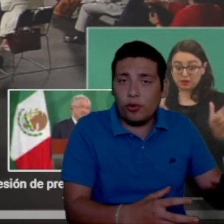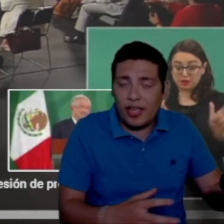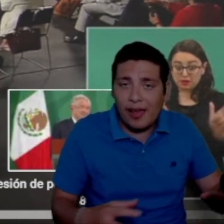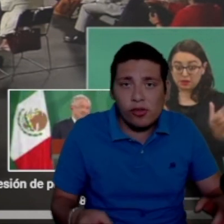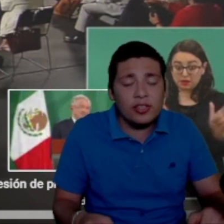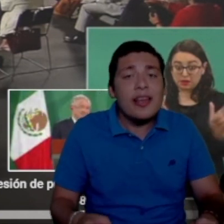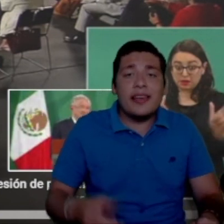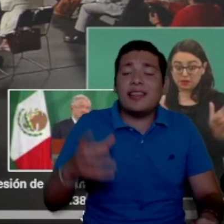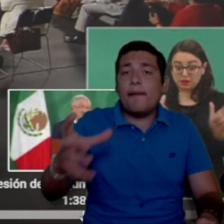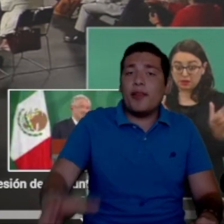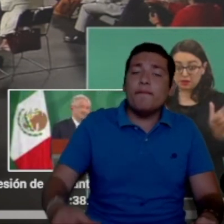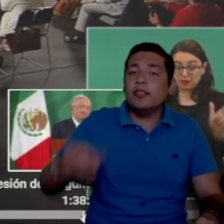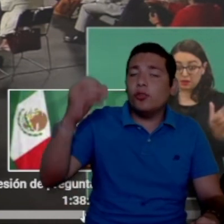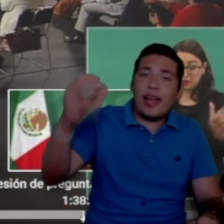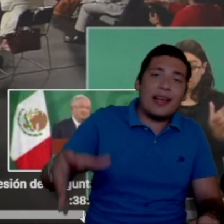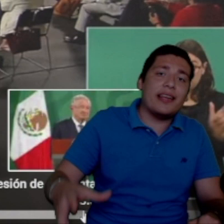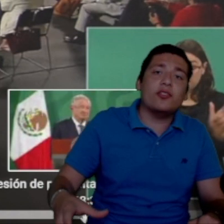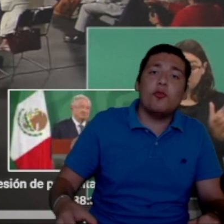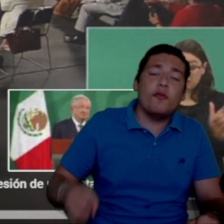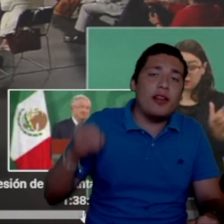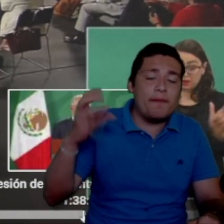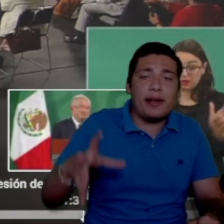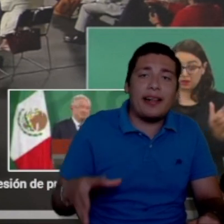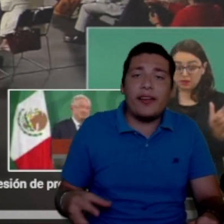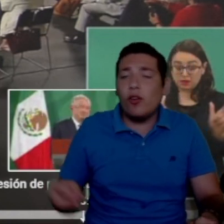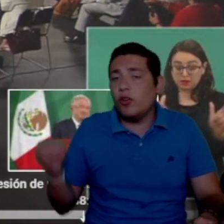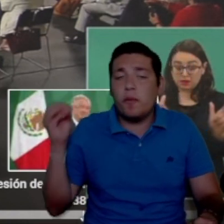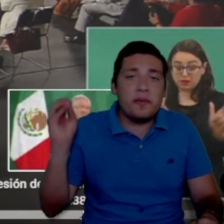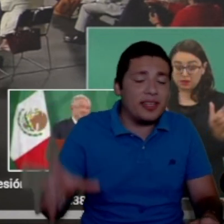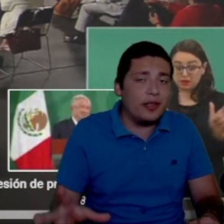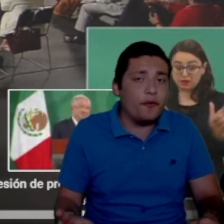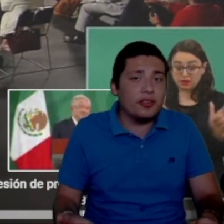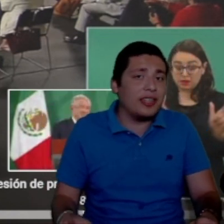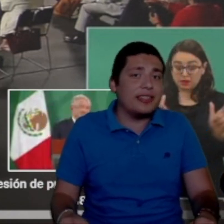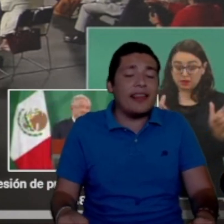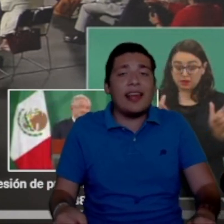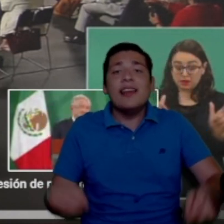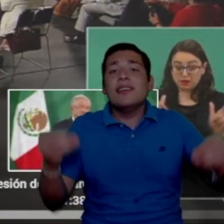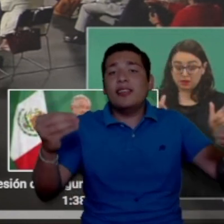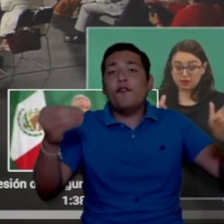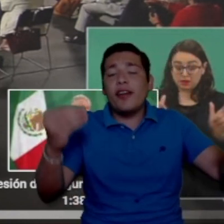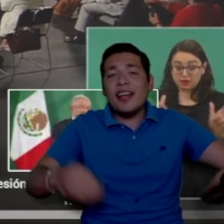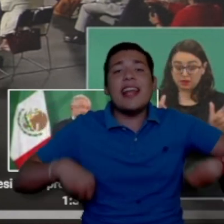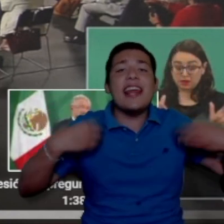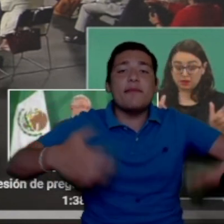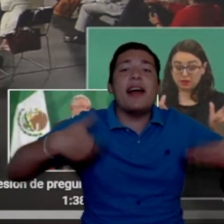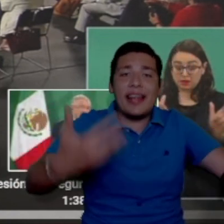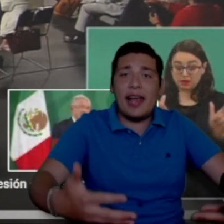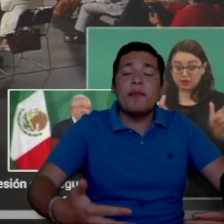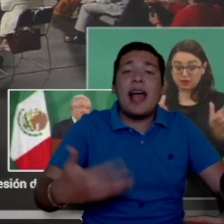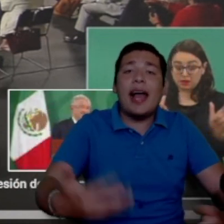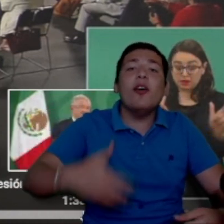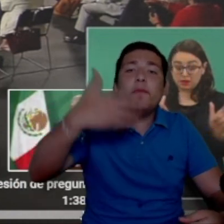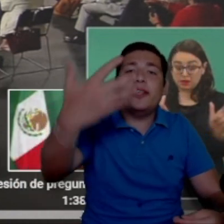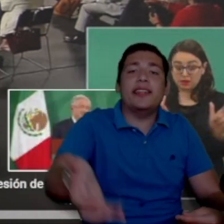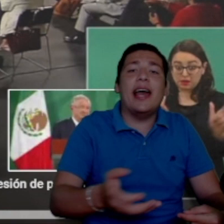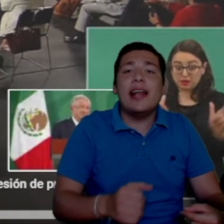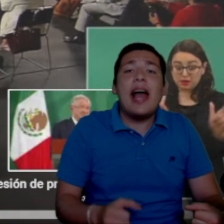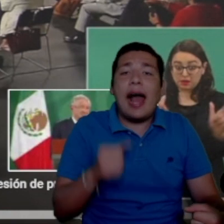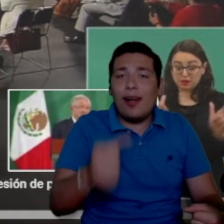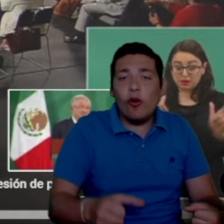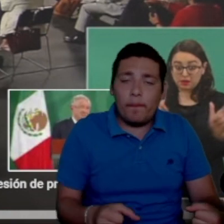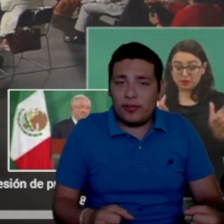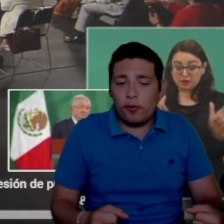comunicación chayoteados y también personajes como Felipe Calderón, como Vicente Fox Quesada, se fueran en marea a